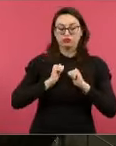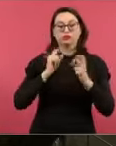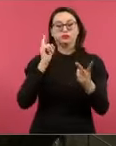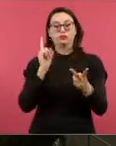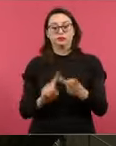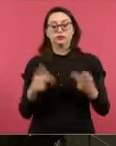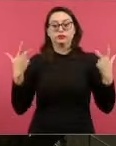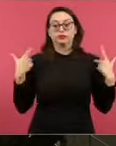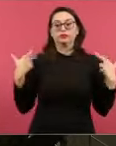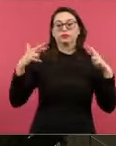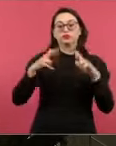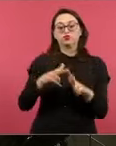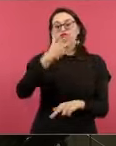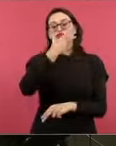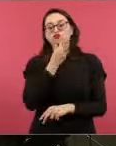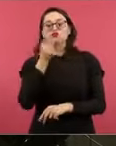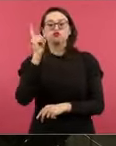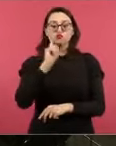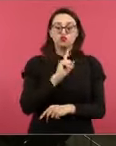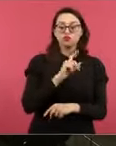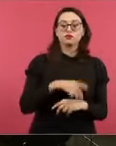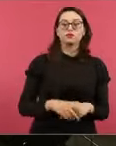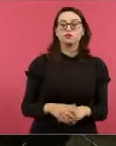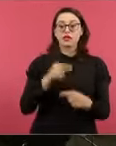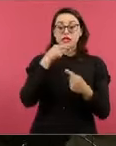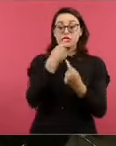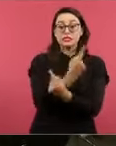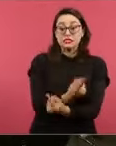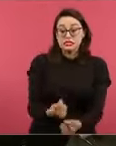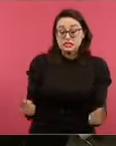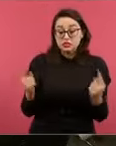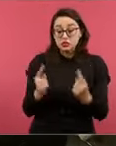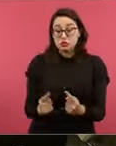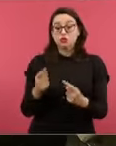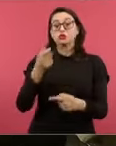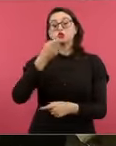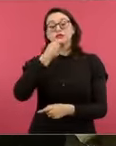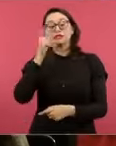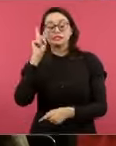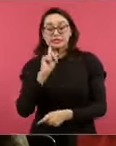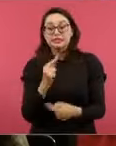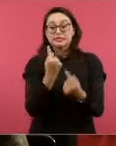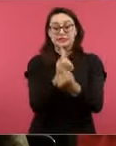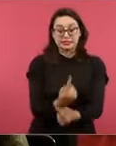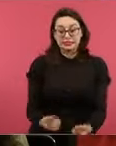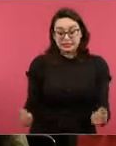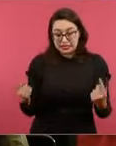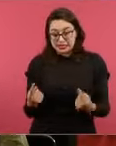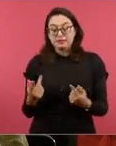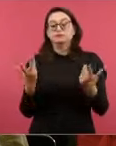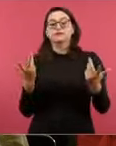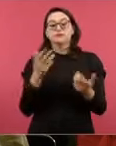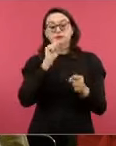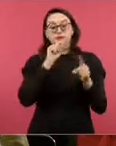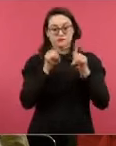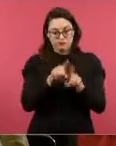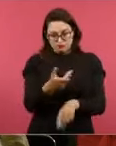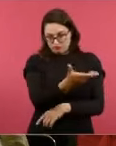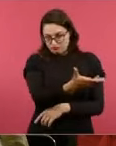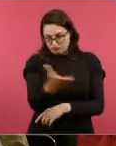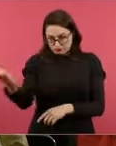profesores y profesoras, a los niños que nos ven y nos escuchan y las niñas y a los aquí presentes.